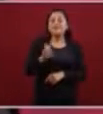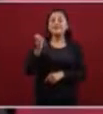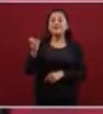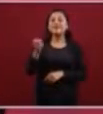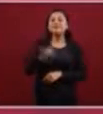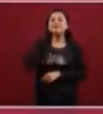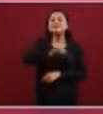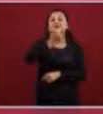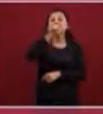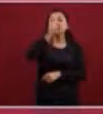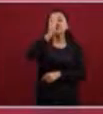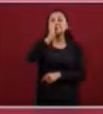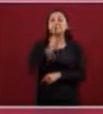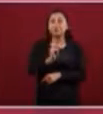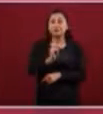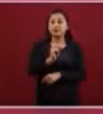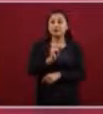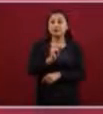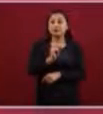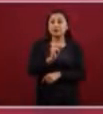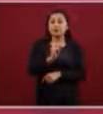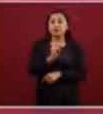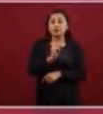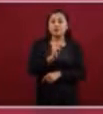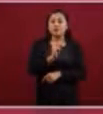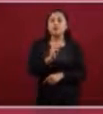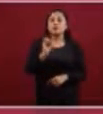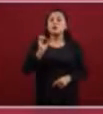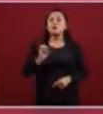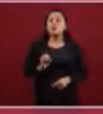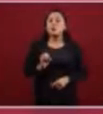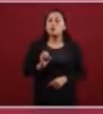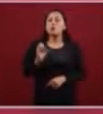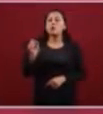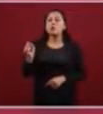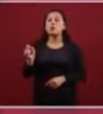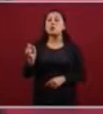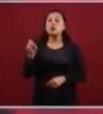deficiencia o una excusa